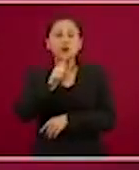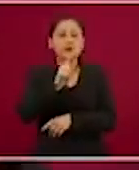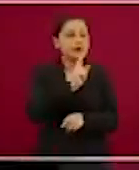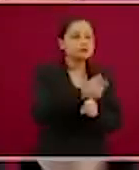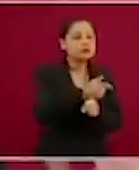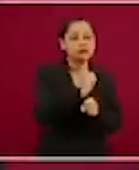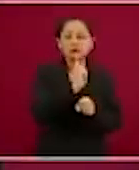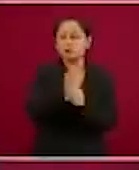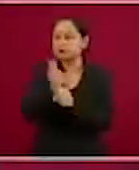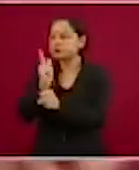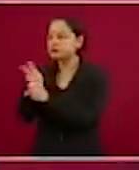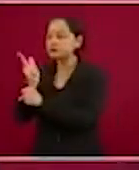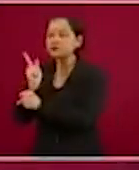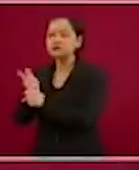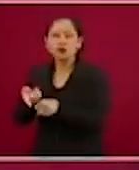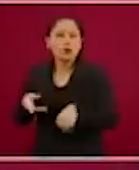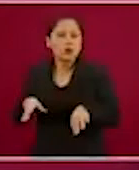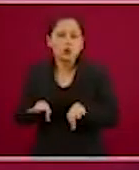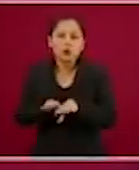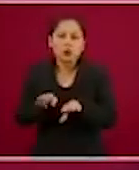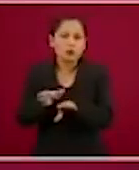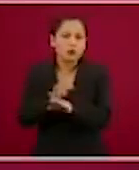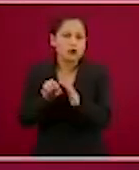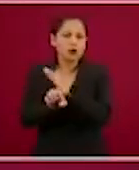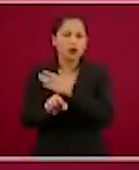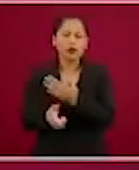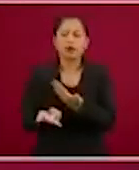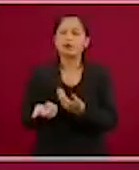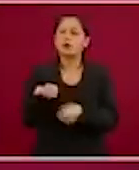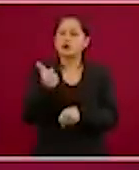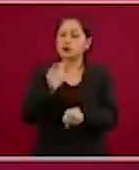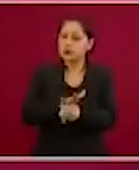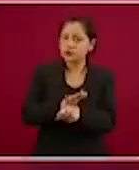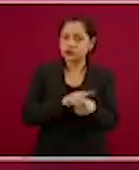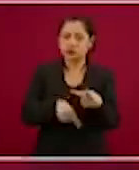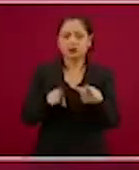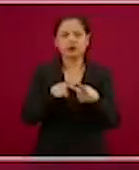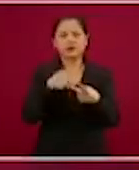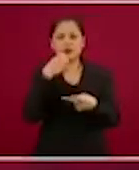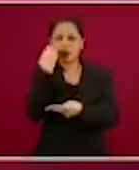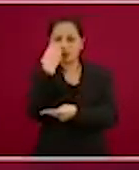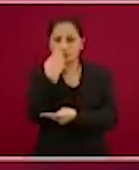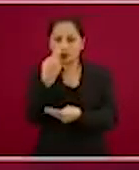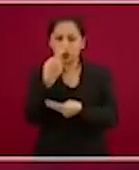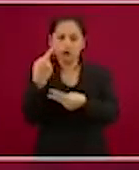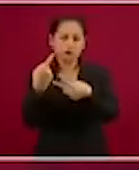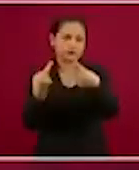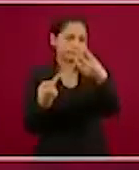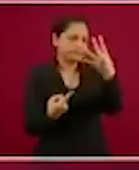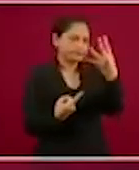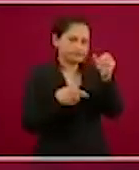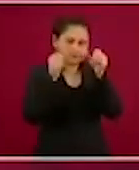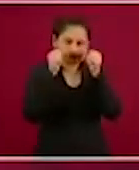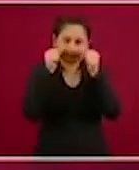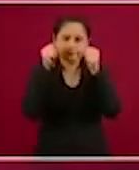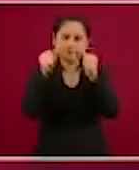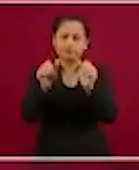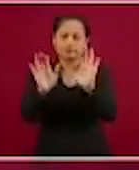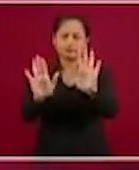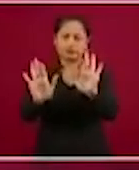y también se prevé la entrega de equipo médico como 2 rayos x 11 ventiladores 50 oxímetros